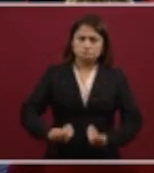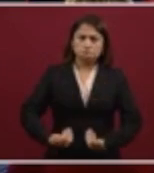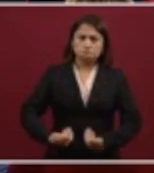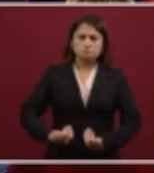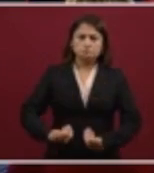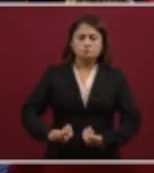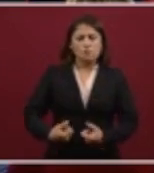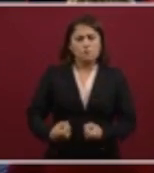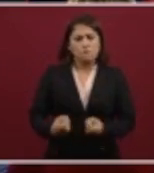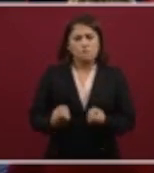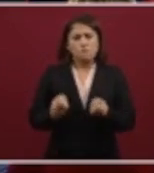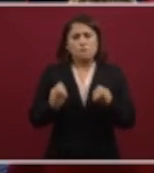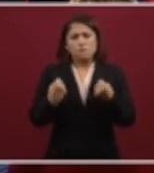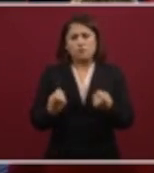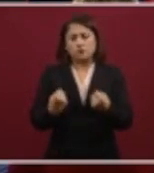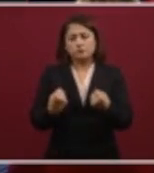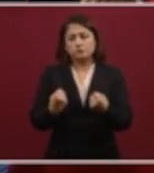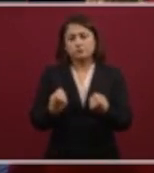fuerte.